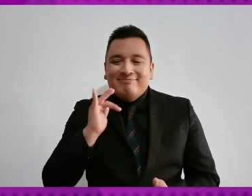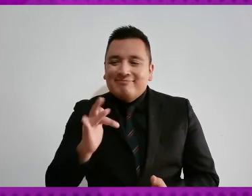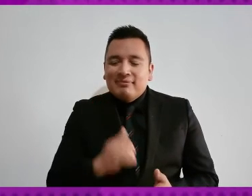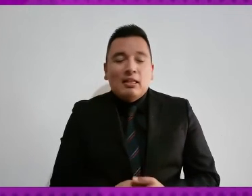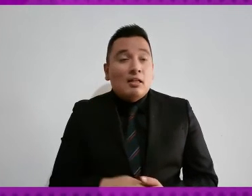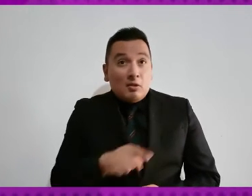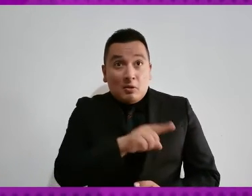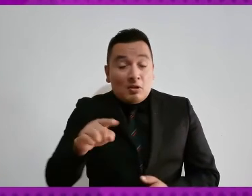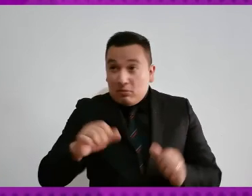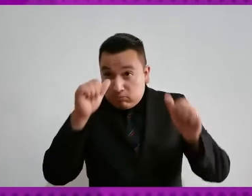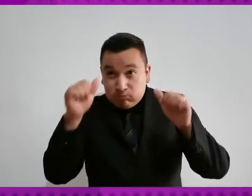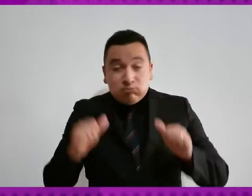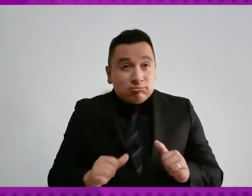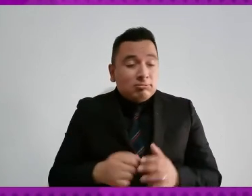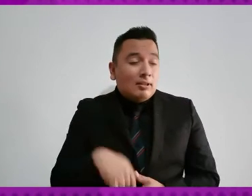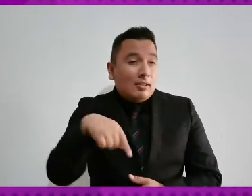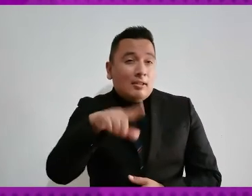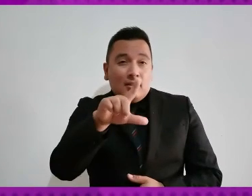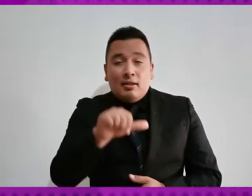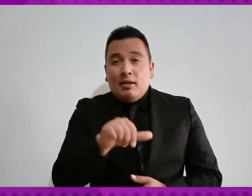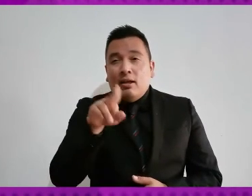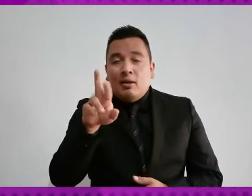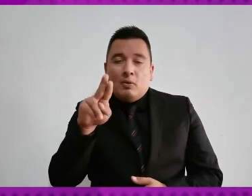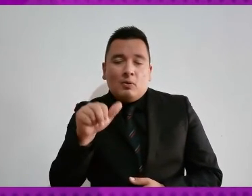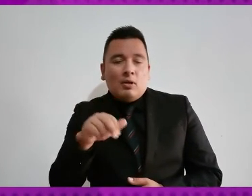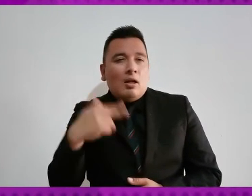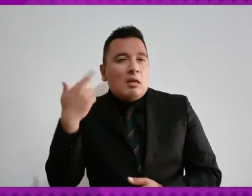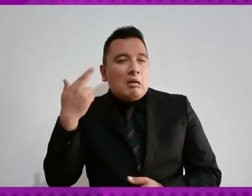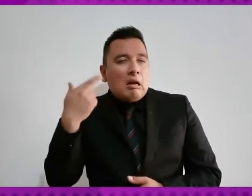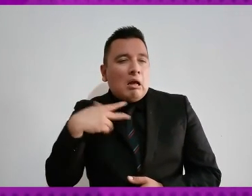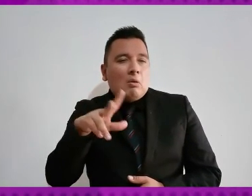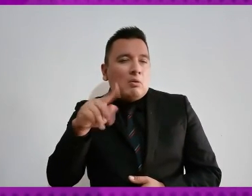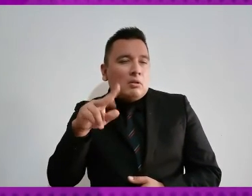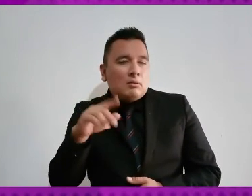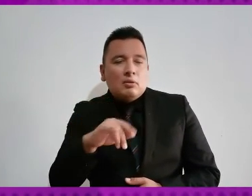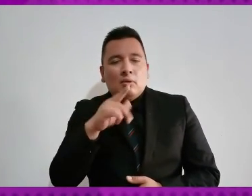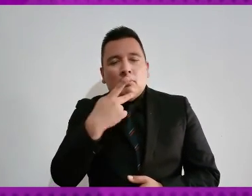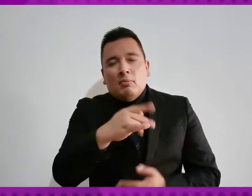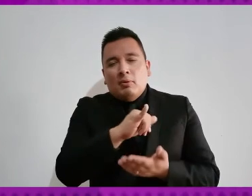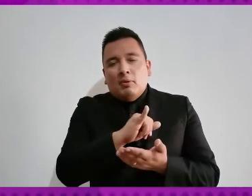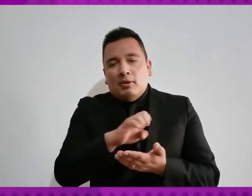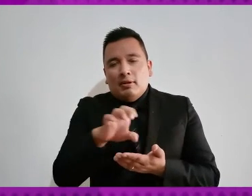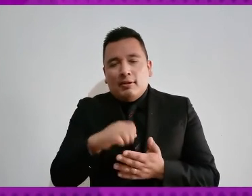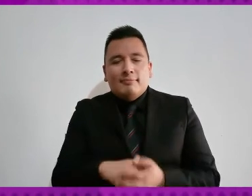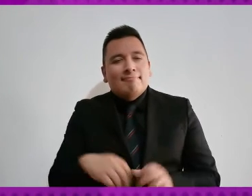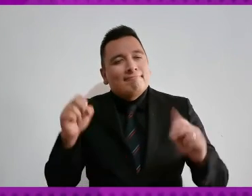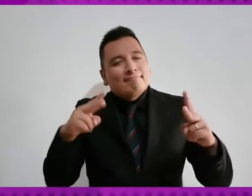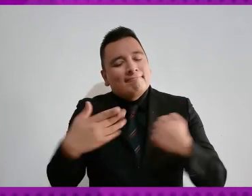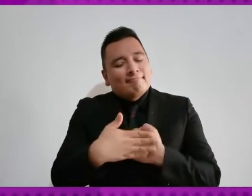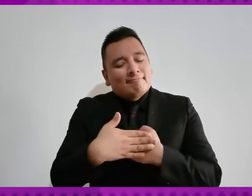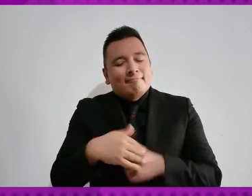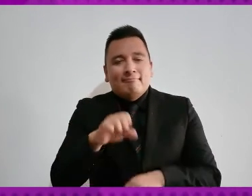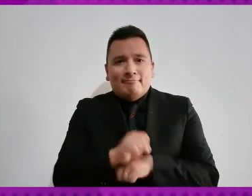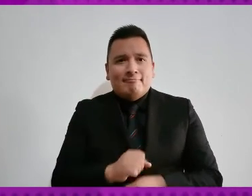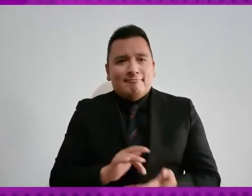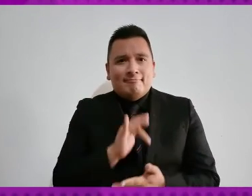Agradecemos a quienes ven y escuchan La Urna, el programa radiofónico del Instituto Electoral de Coahuila. Nos vemos en la